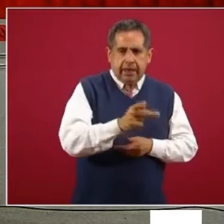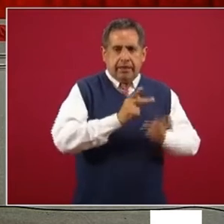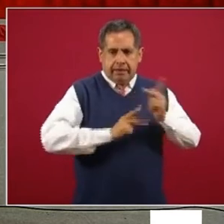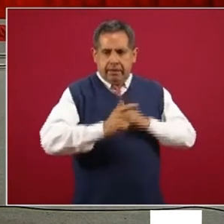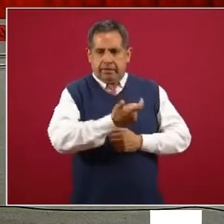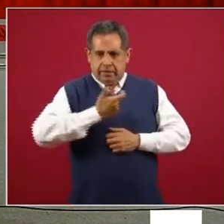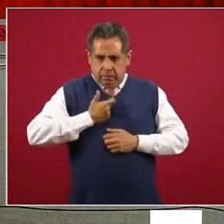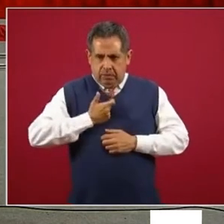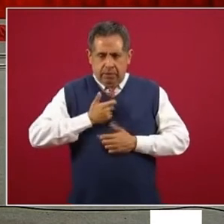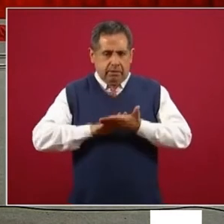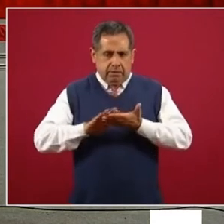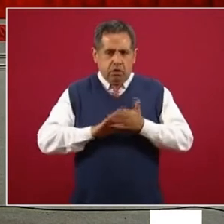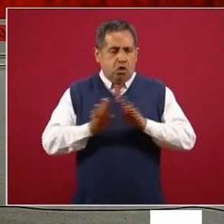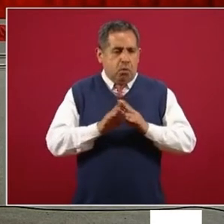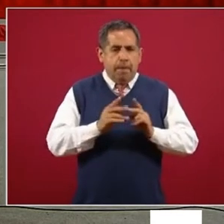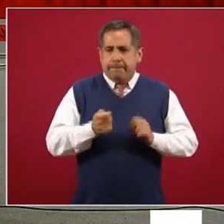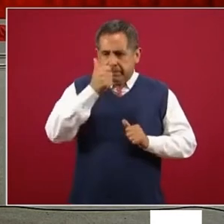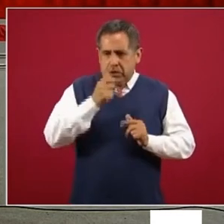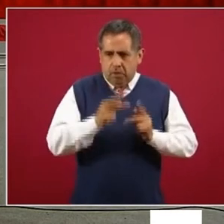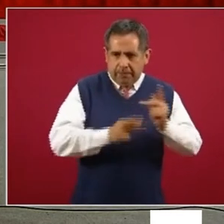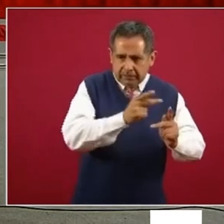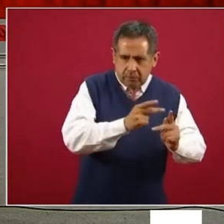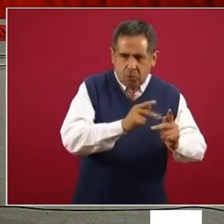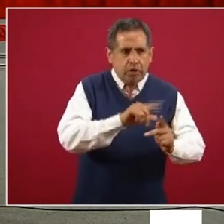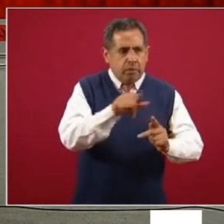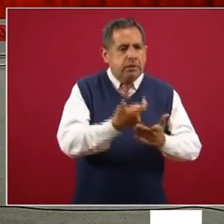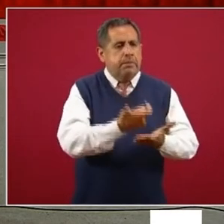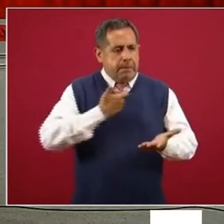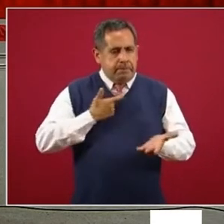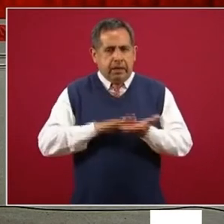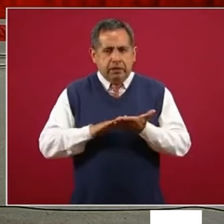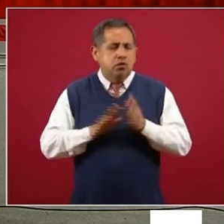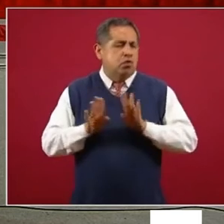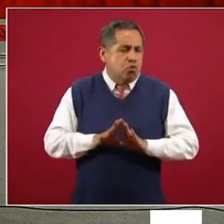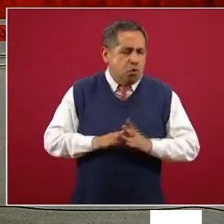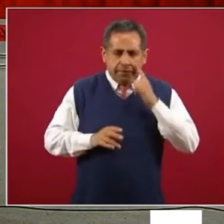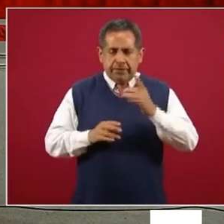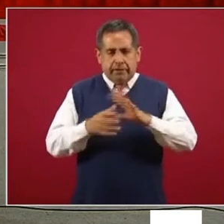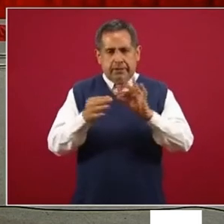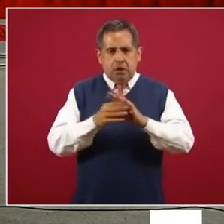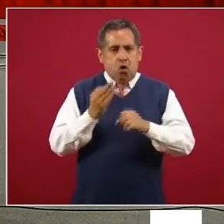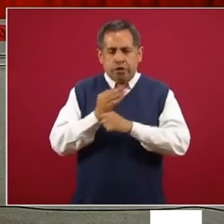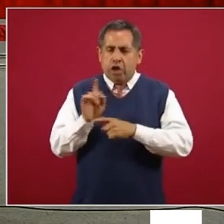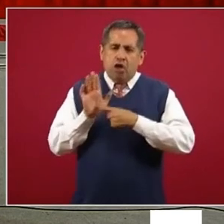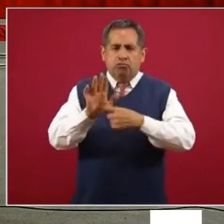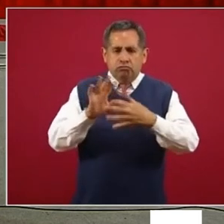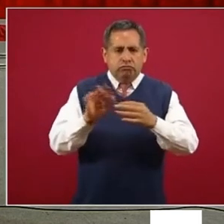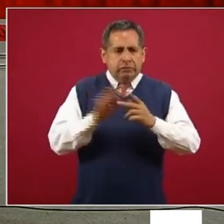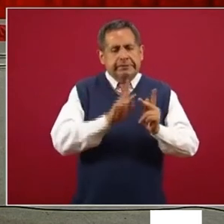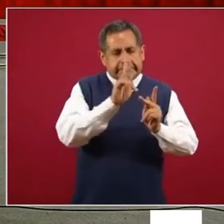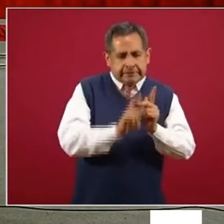deteniendo poco a poco a presentar los esquemas por separado, incluso hacer una especie de secuencia,